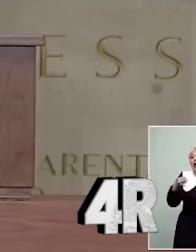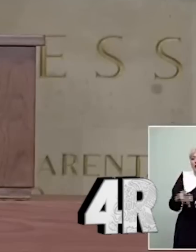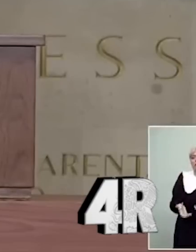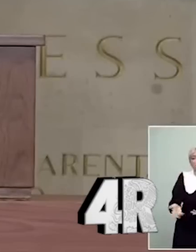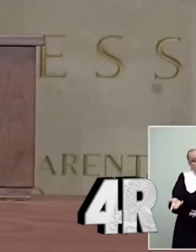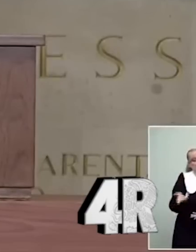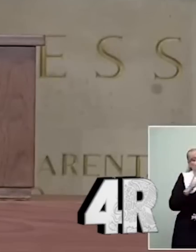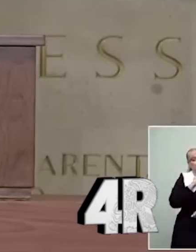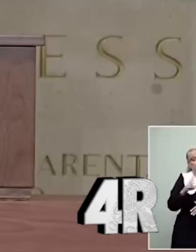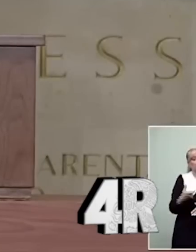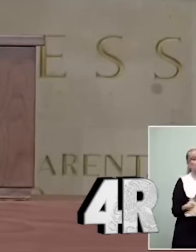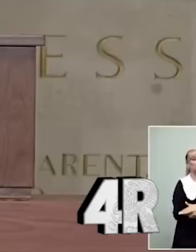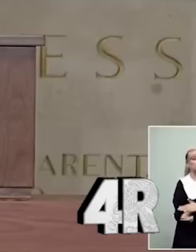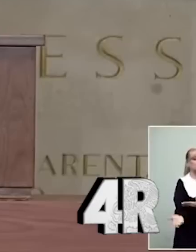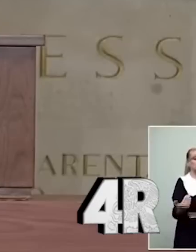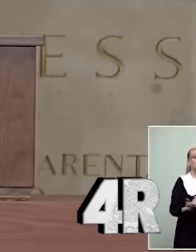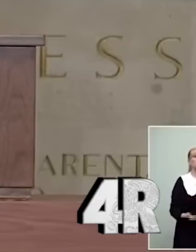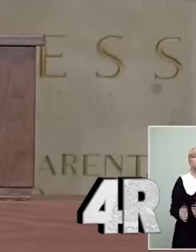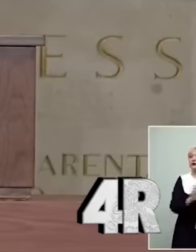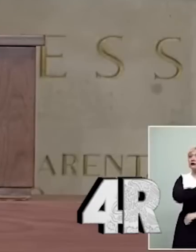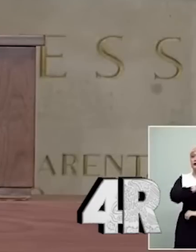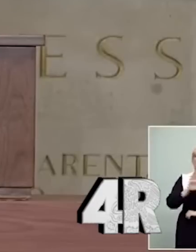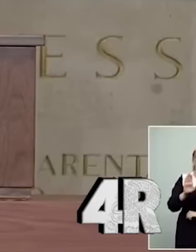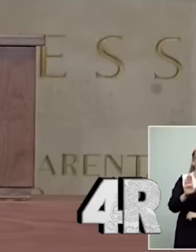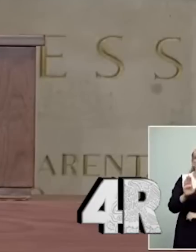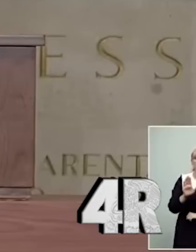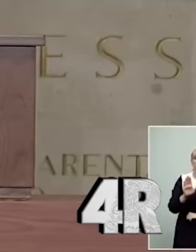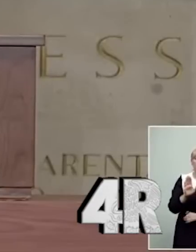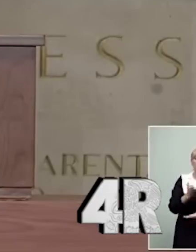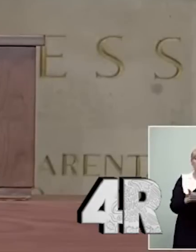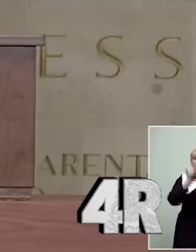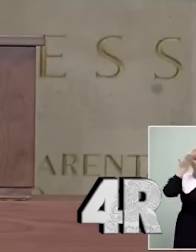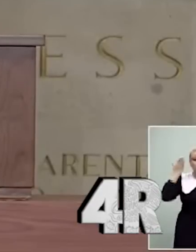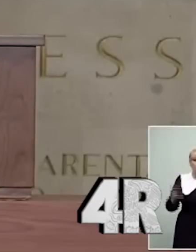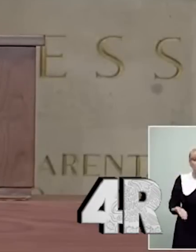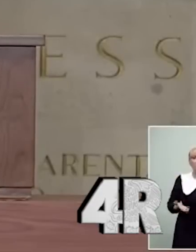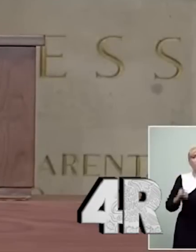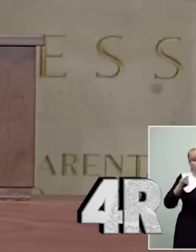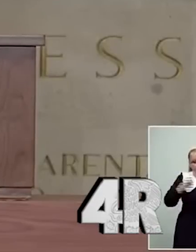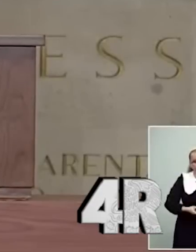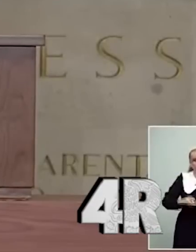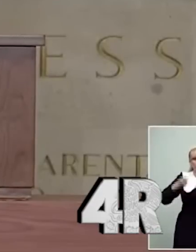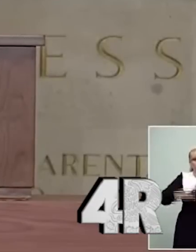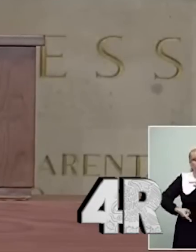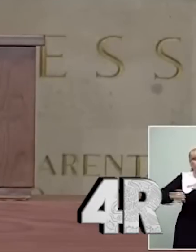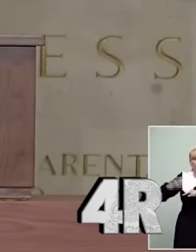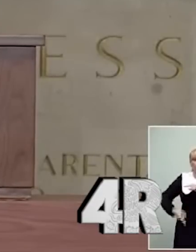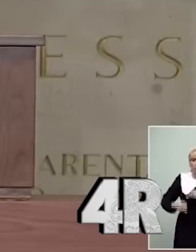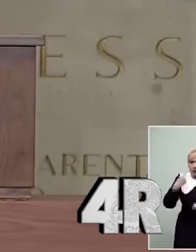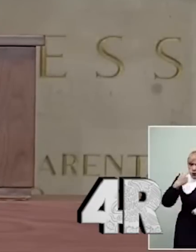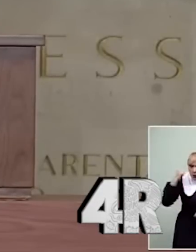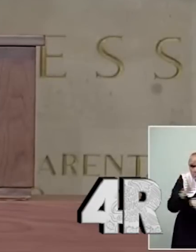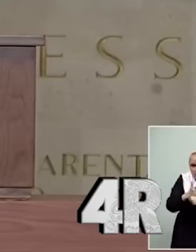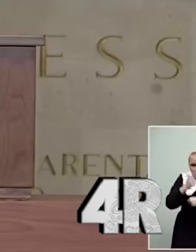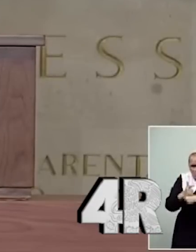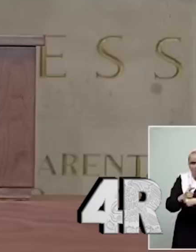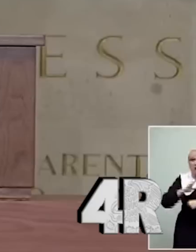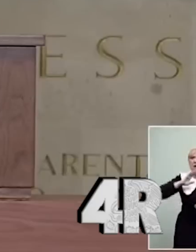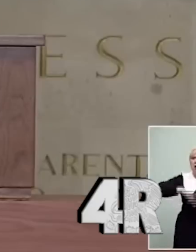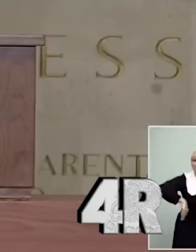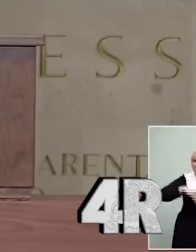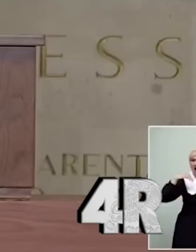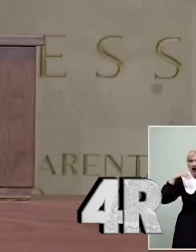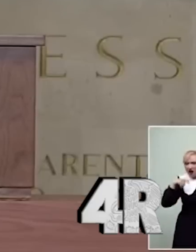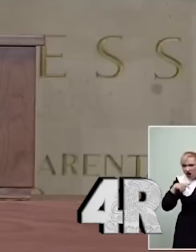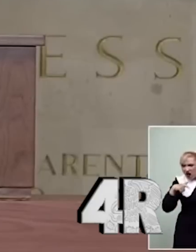todos sus amigos para que también estén bien informados acerca de lo que ocurre en la Cuarta República. De igual manera, los